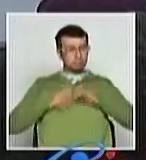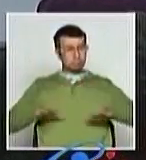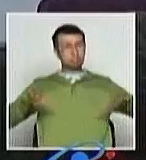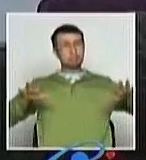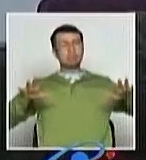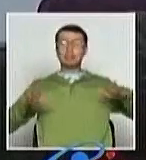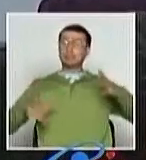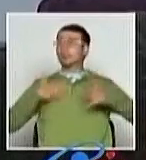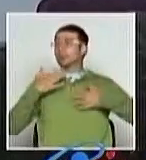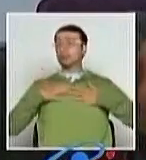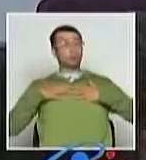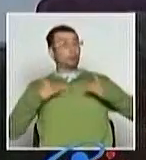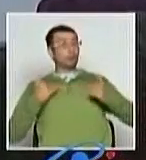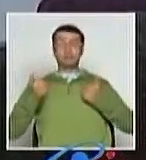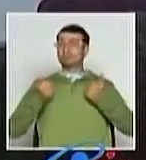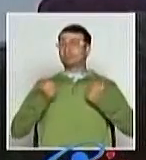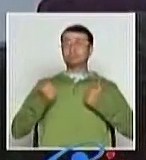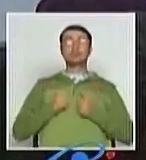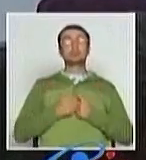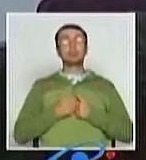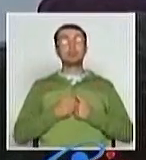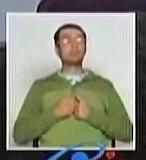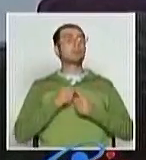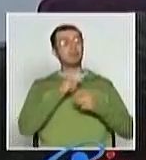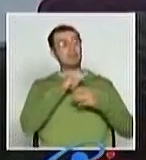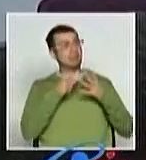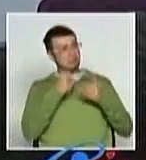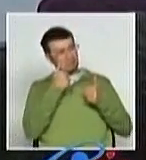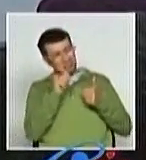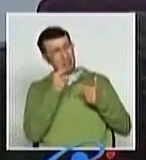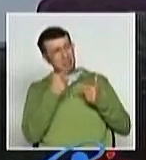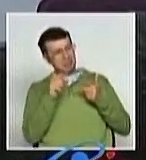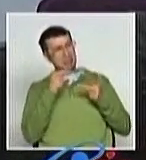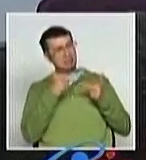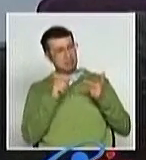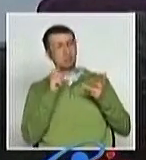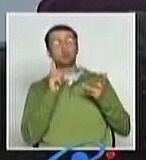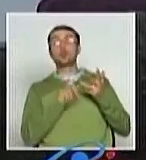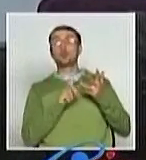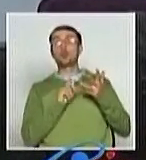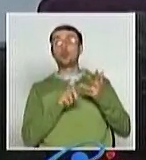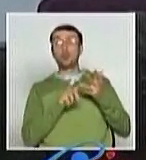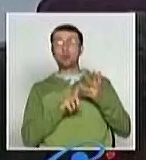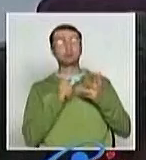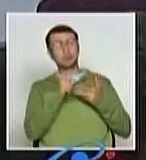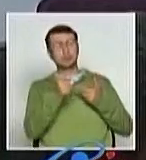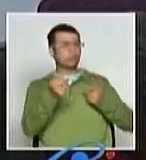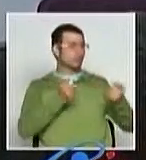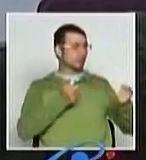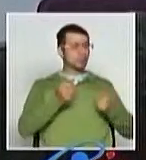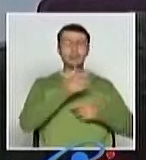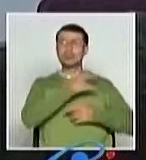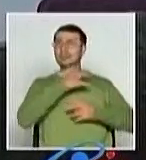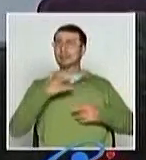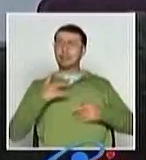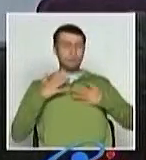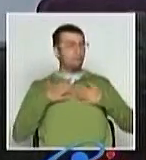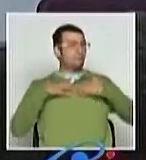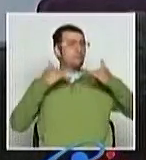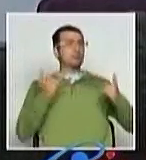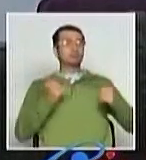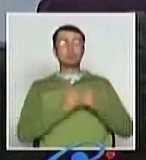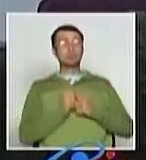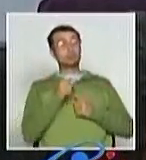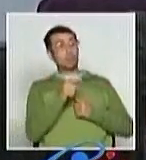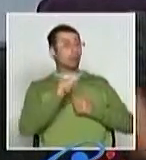enfocarse en el bienestar luego comenzamos en la cuarta sesión hacer lo que se llama los rituales de felicidad Cuáles son los rituales de felicidad entonces haga